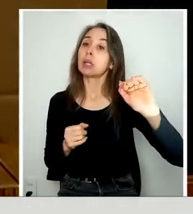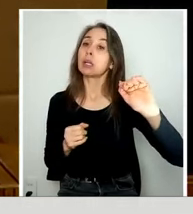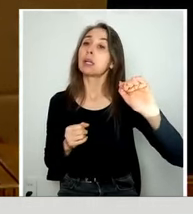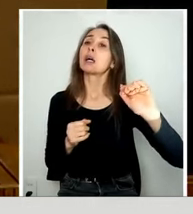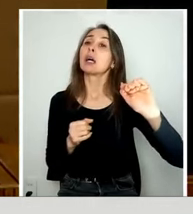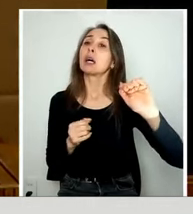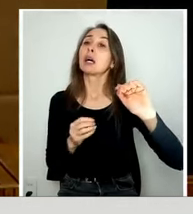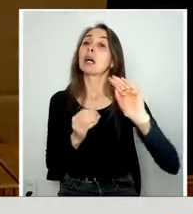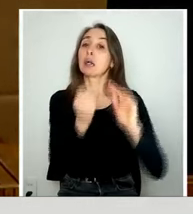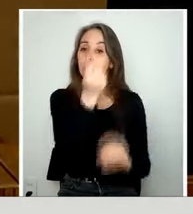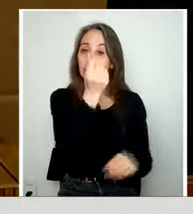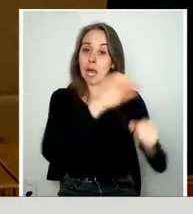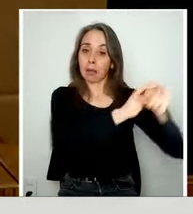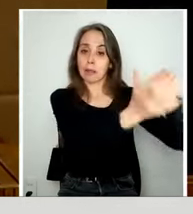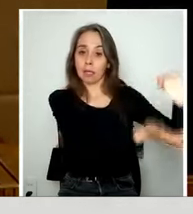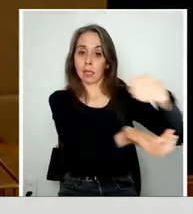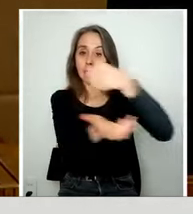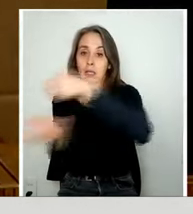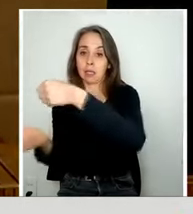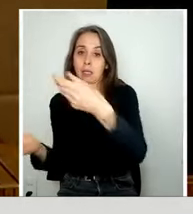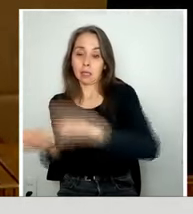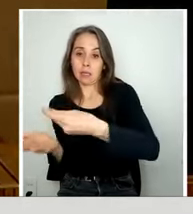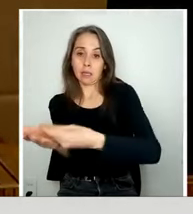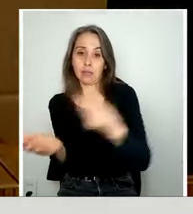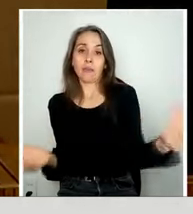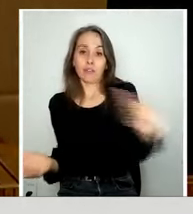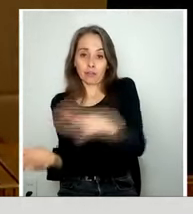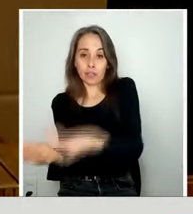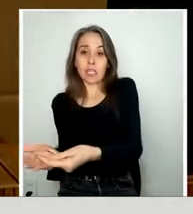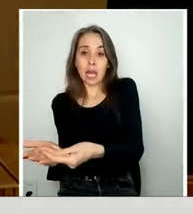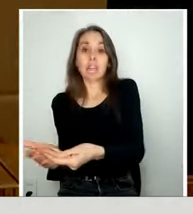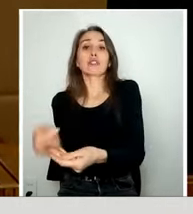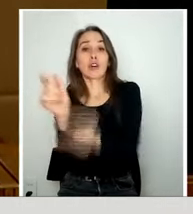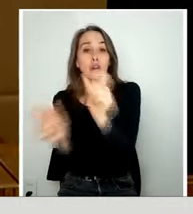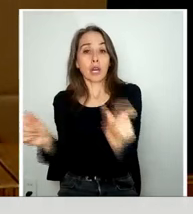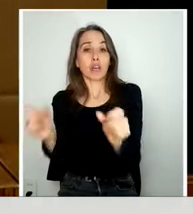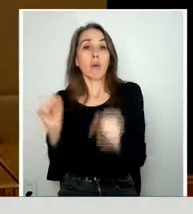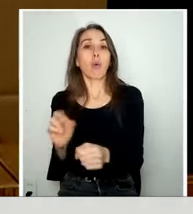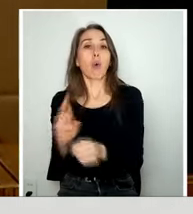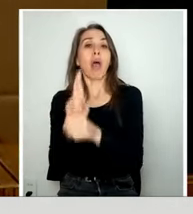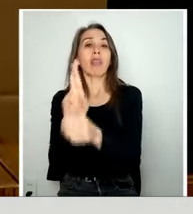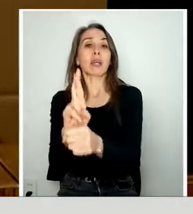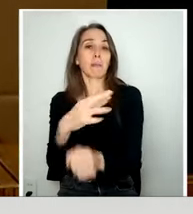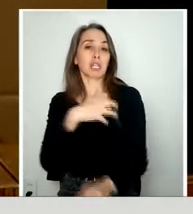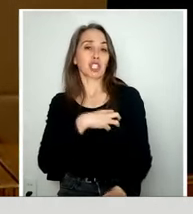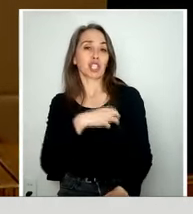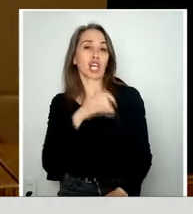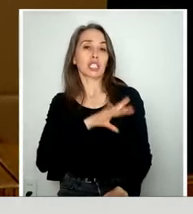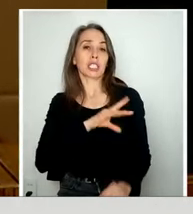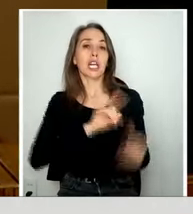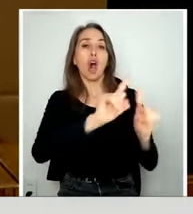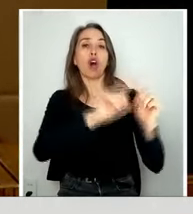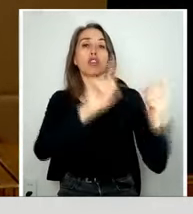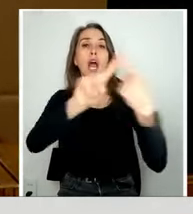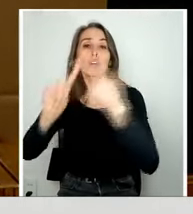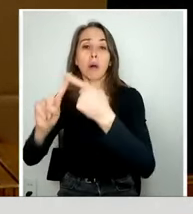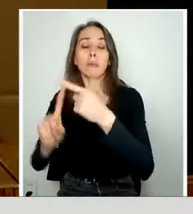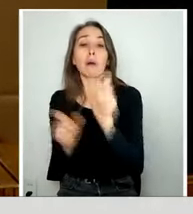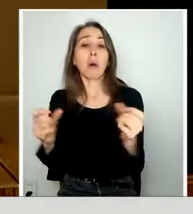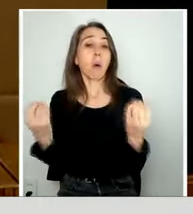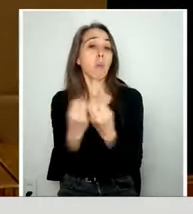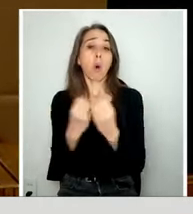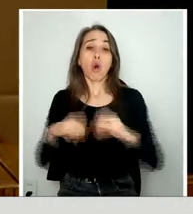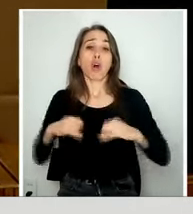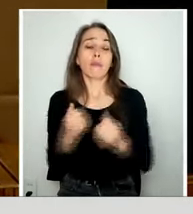económico para que nos puedan Representar en las distintas competencias muchos jóvenes que se ven impedido por